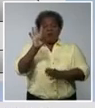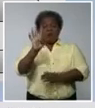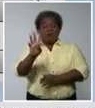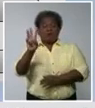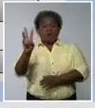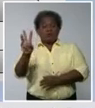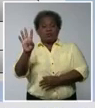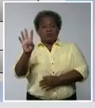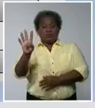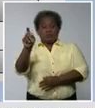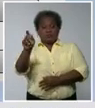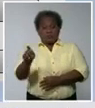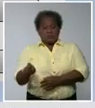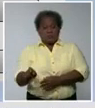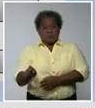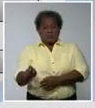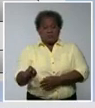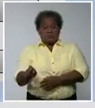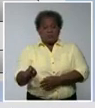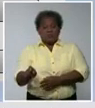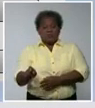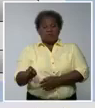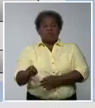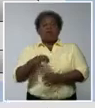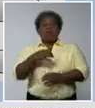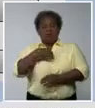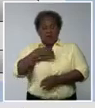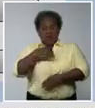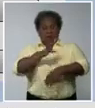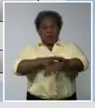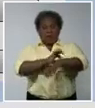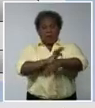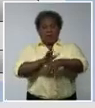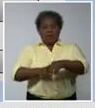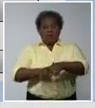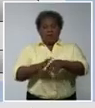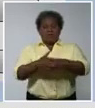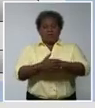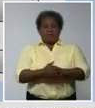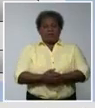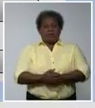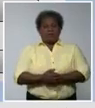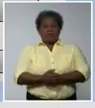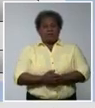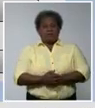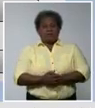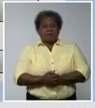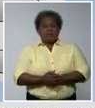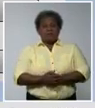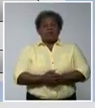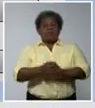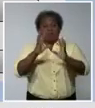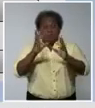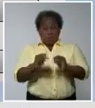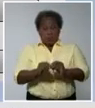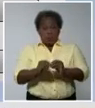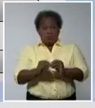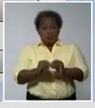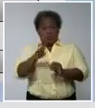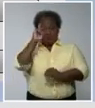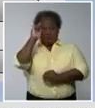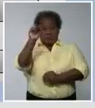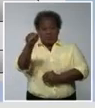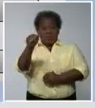53.829.434 personas que han tenido la COVID-19. Un número de casos activos